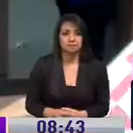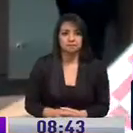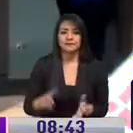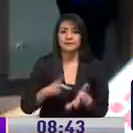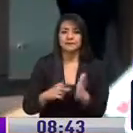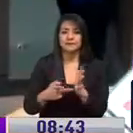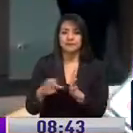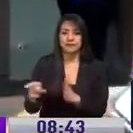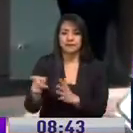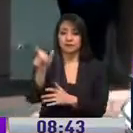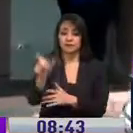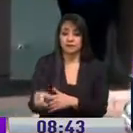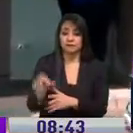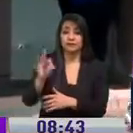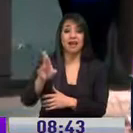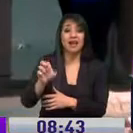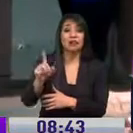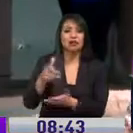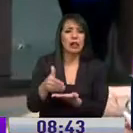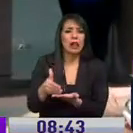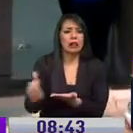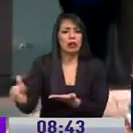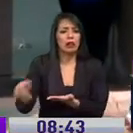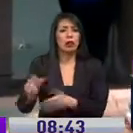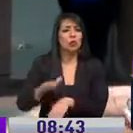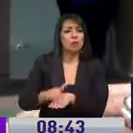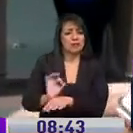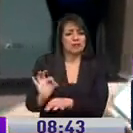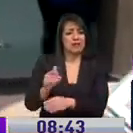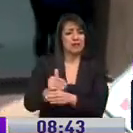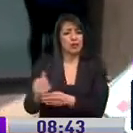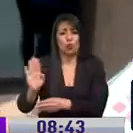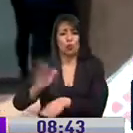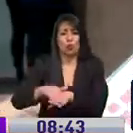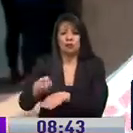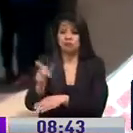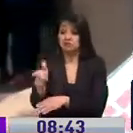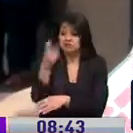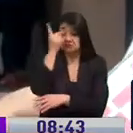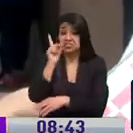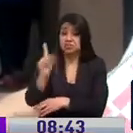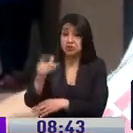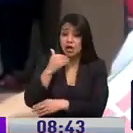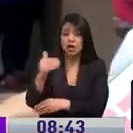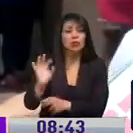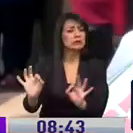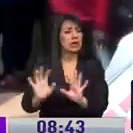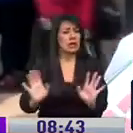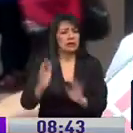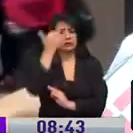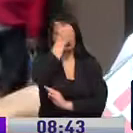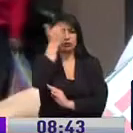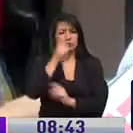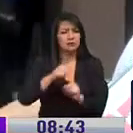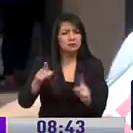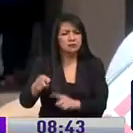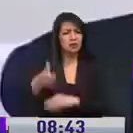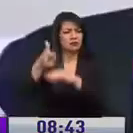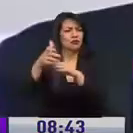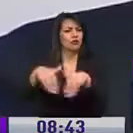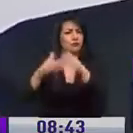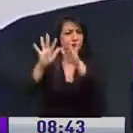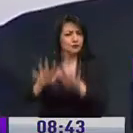de sacar al señor Fernando Alvarado de la escena, se está tratando de decir que él no era la persona que tomaba las decisiones, aunque era la cabeza de la